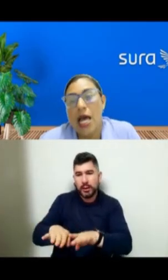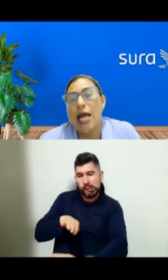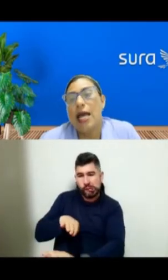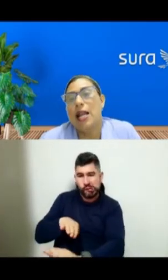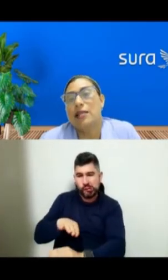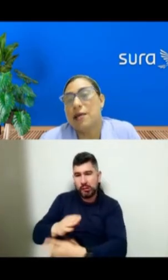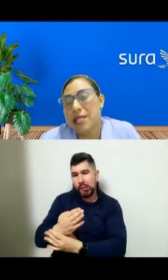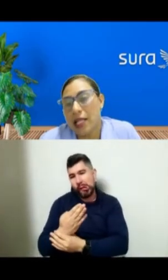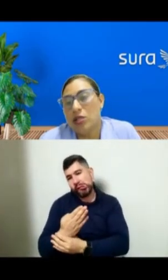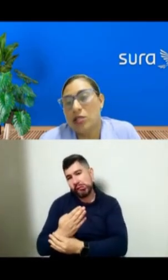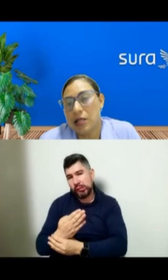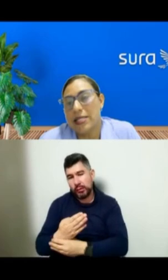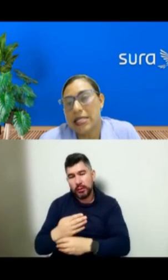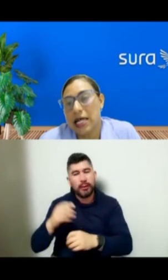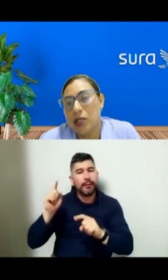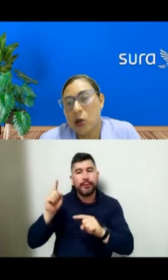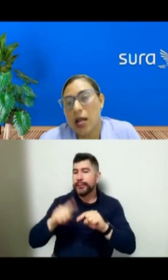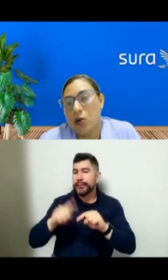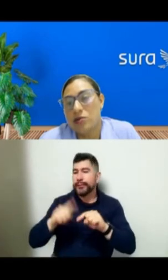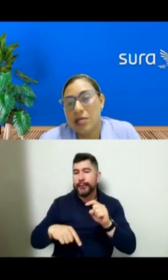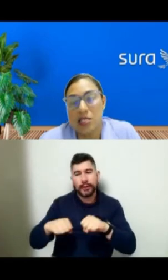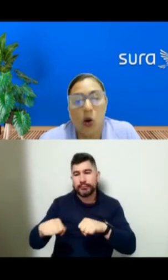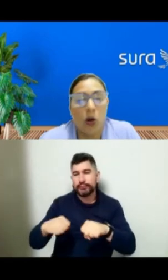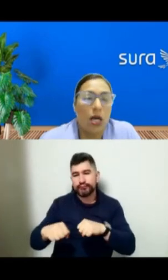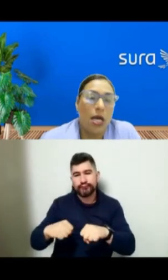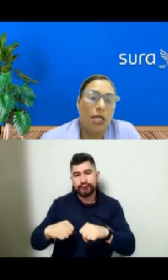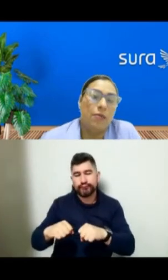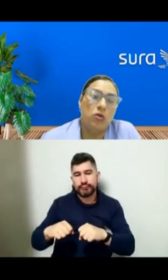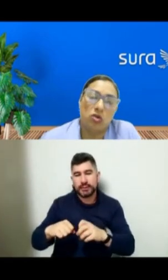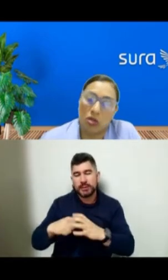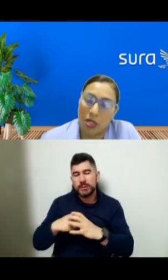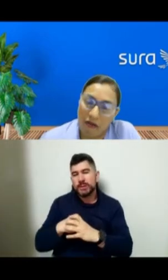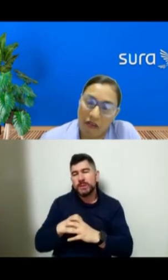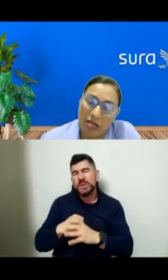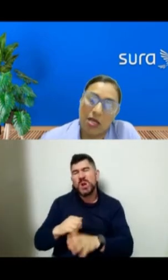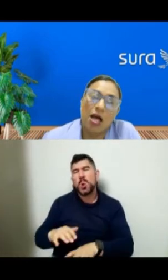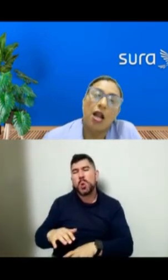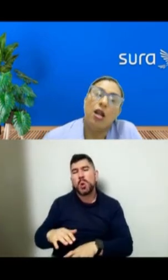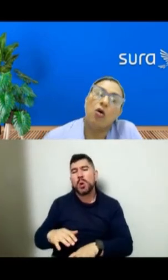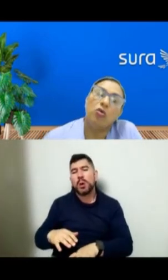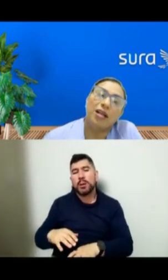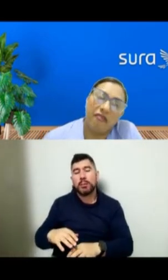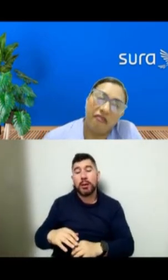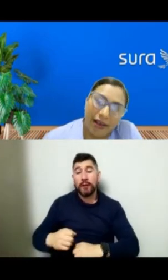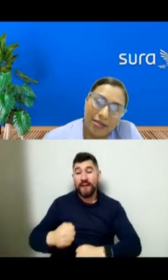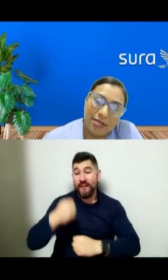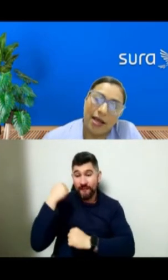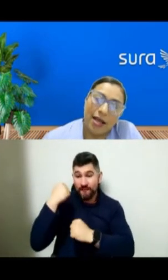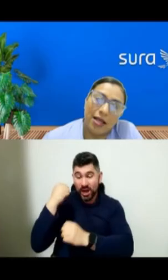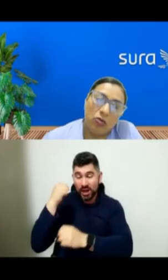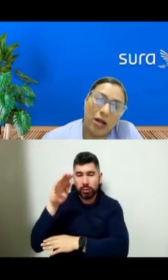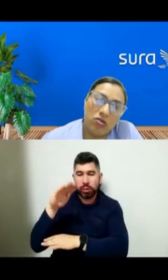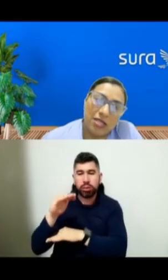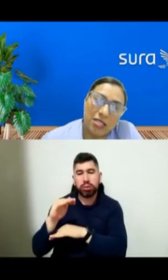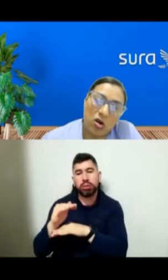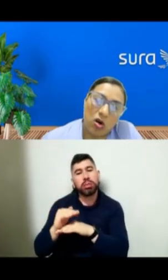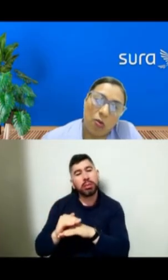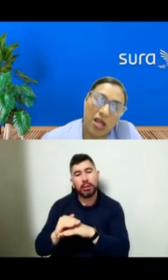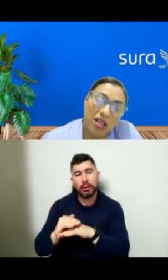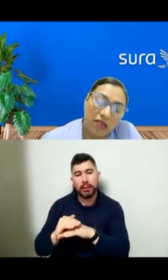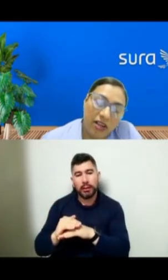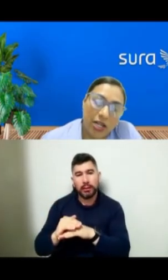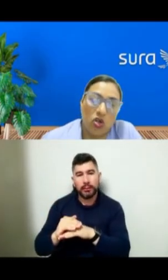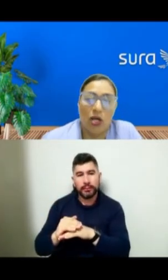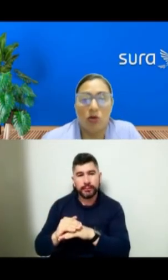puede mover la extremidad donde se está presentando la luxación, disminución de la fuerza. La única diferencia que hay entre una